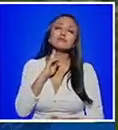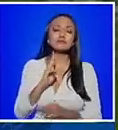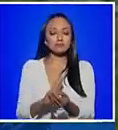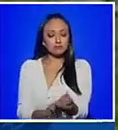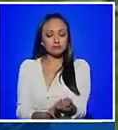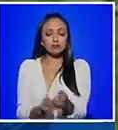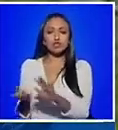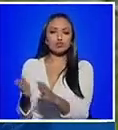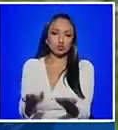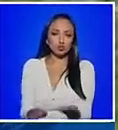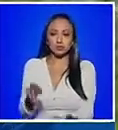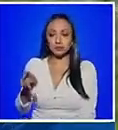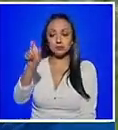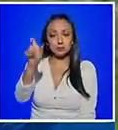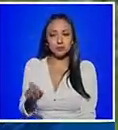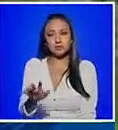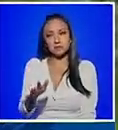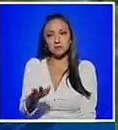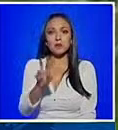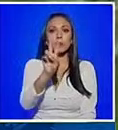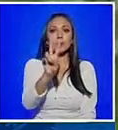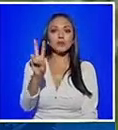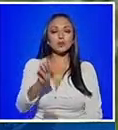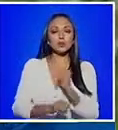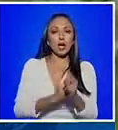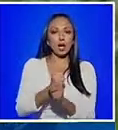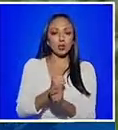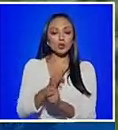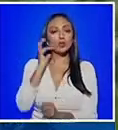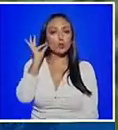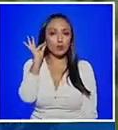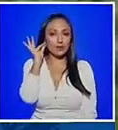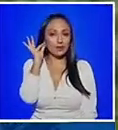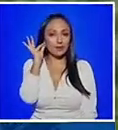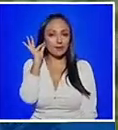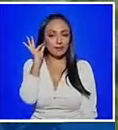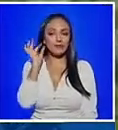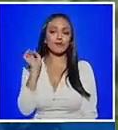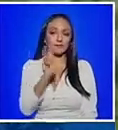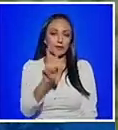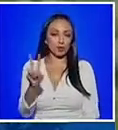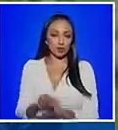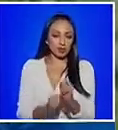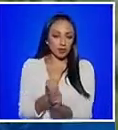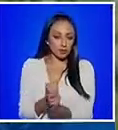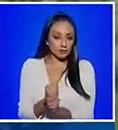persona aproximadamente de los 22 años, sexo femenino.